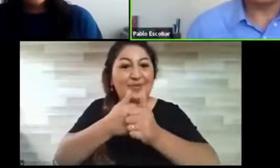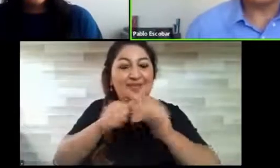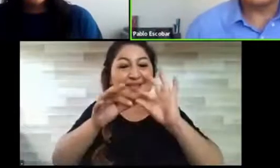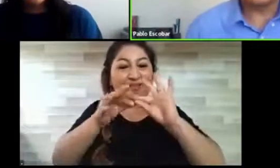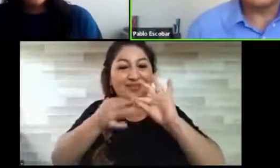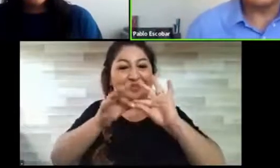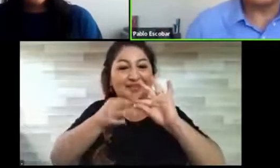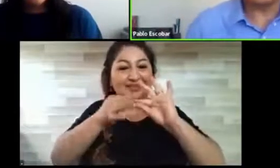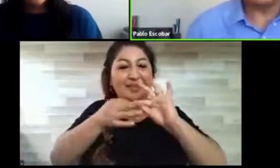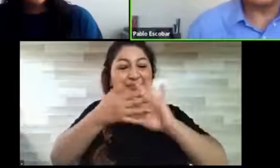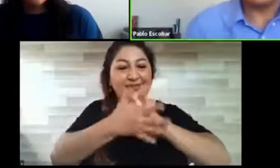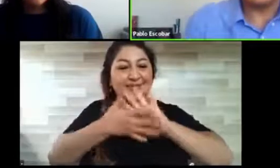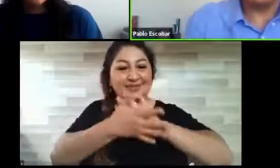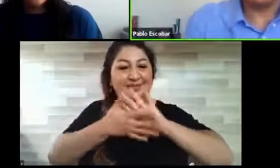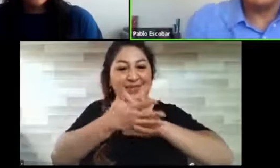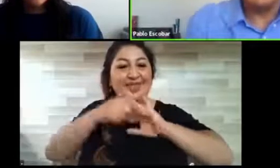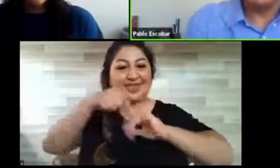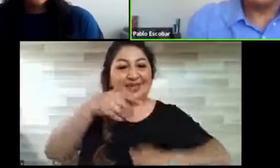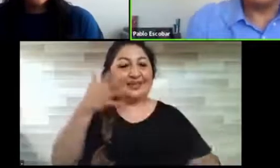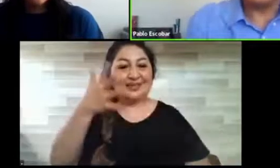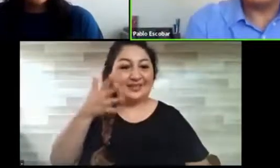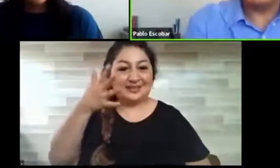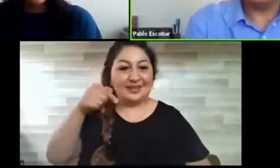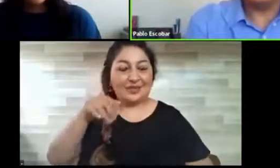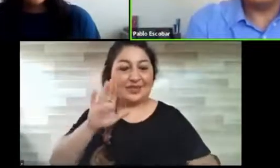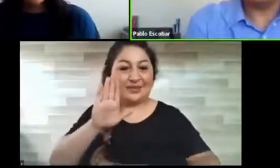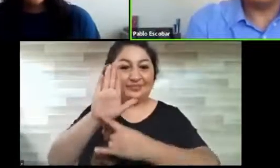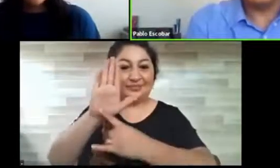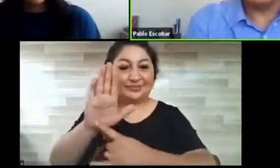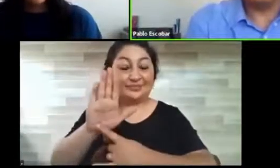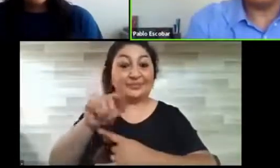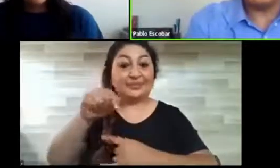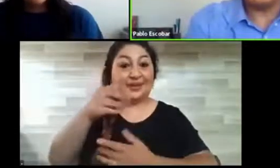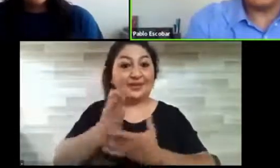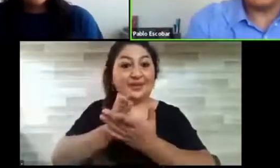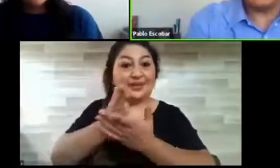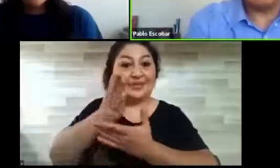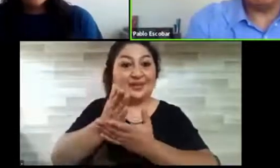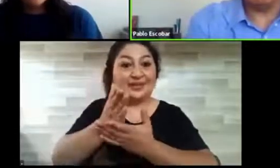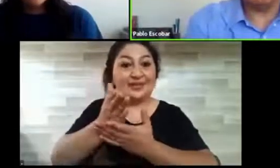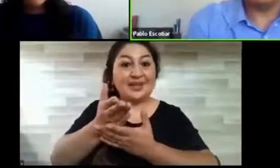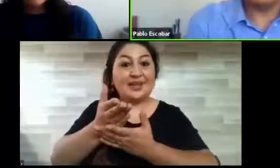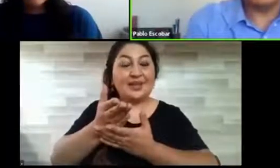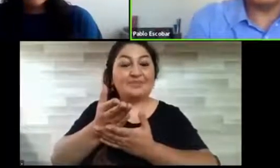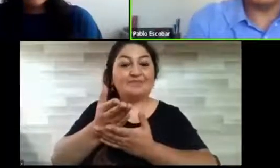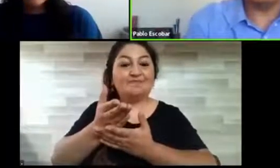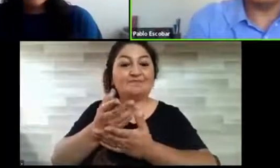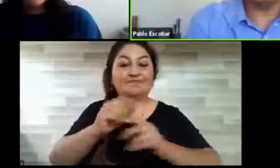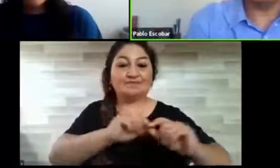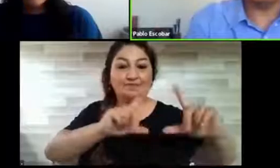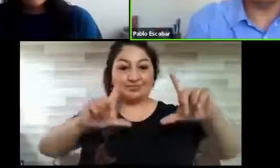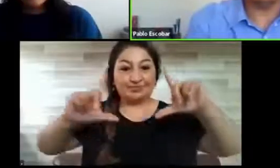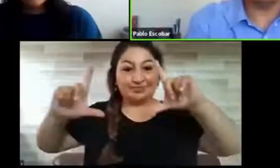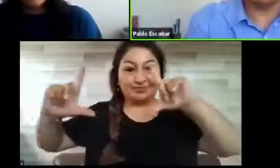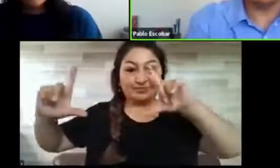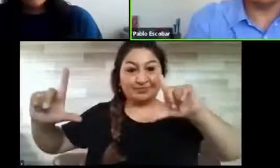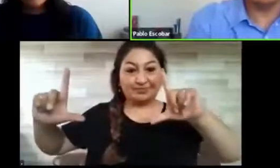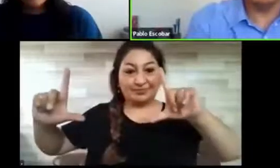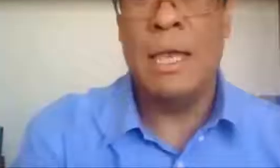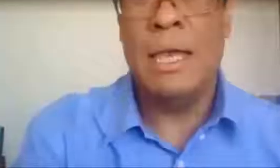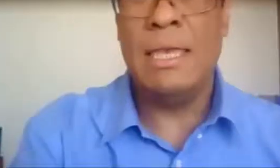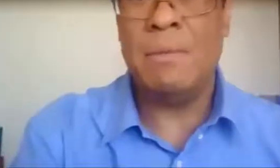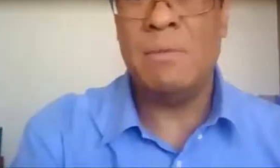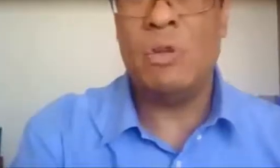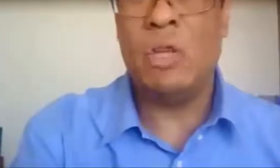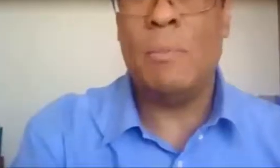de esta charla que voy a tener el día de hoy. Voy a partir entonces compartiendo la pantalla ya para que podamos entonces